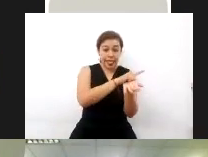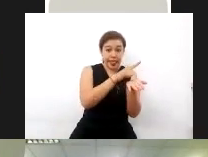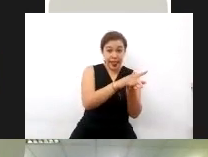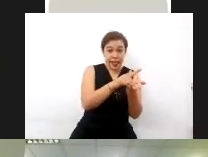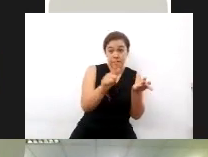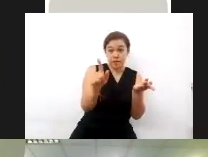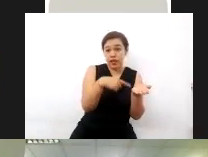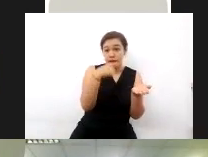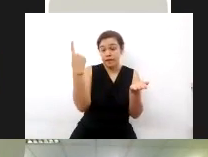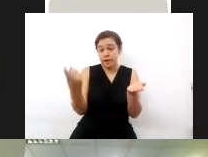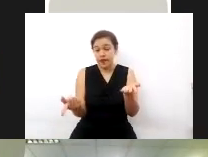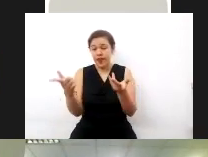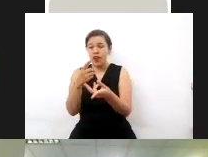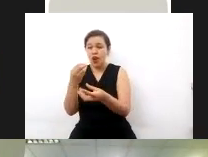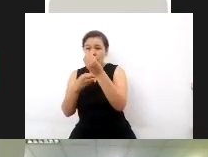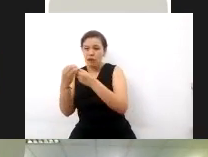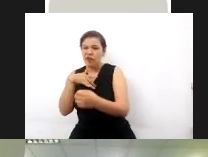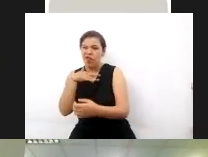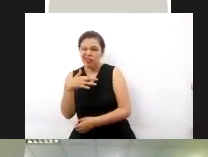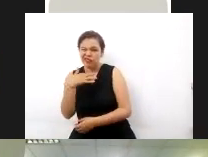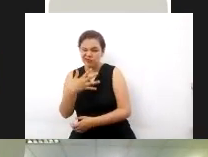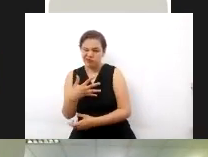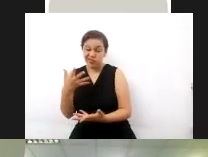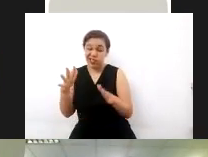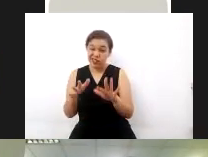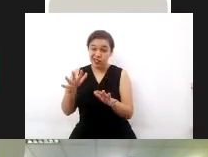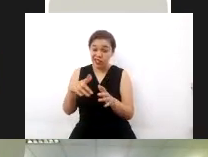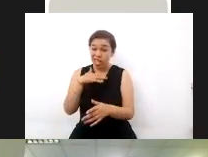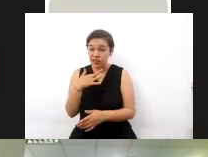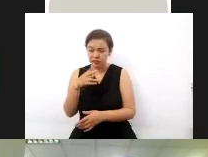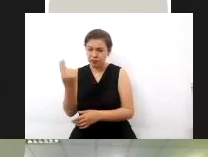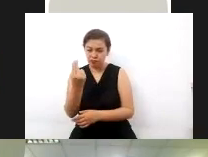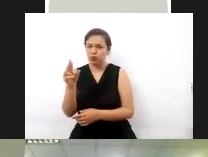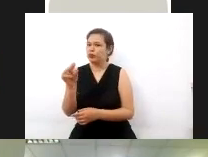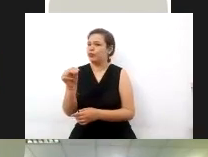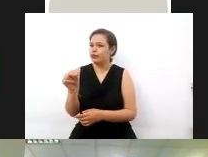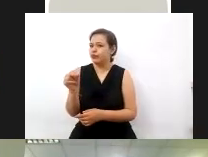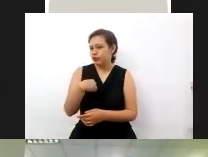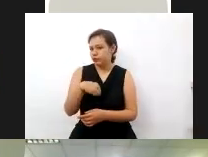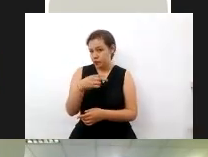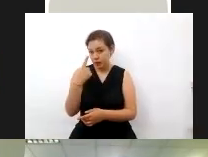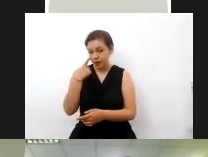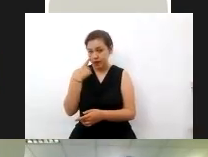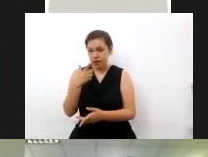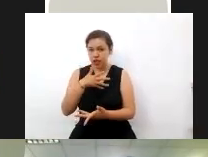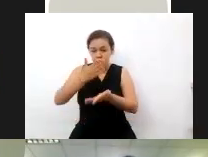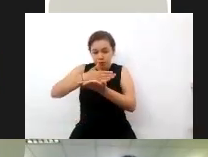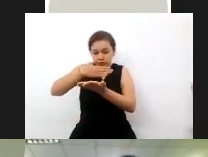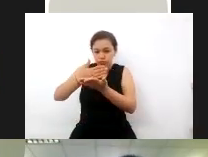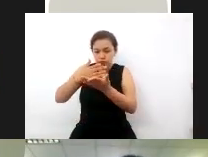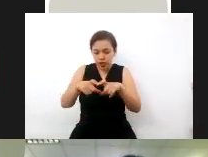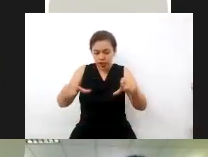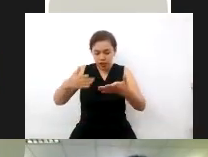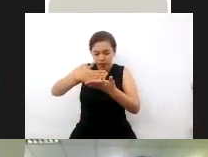alimento que está contaminado, o a veces no necesariamente tiene que estar contaminado. Si nosotros utilizamos una tabla picadora, por ejemplo, que